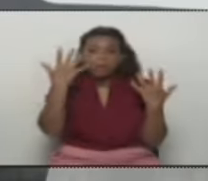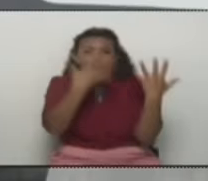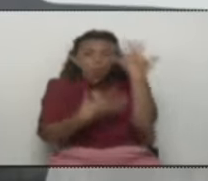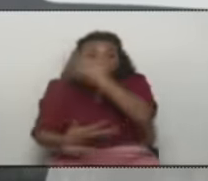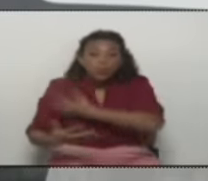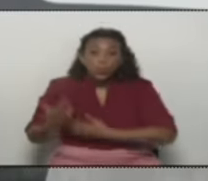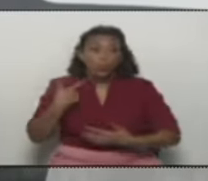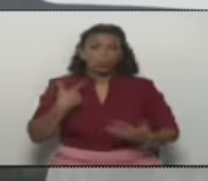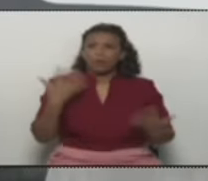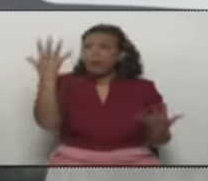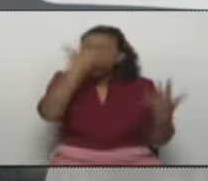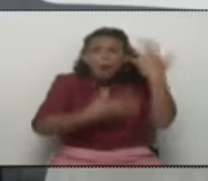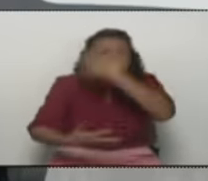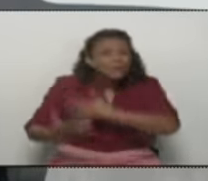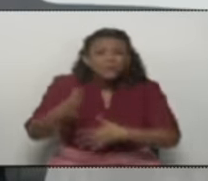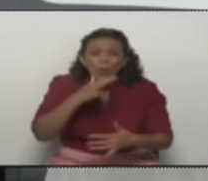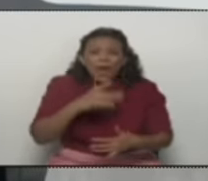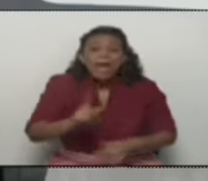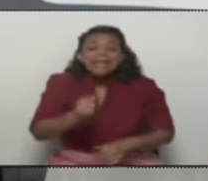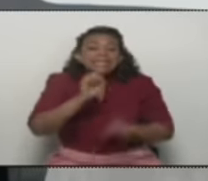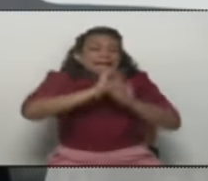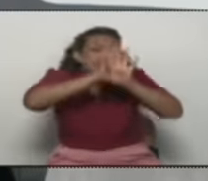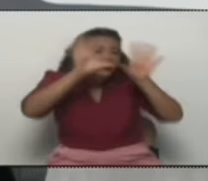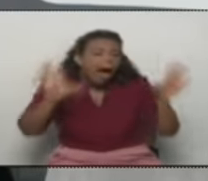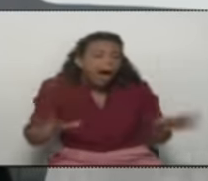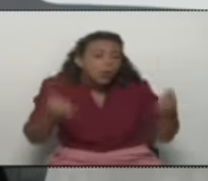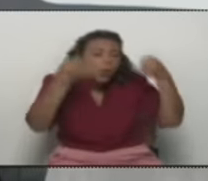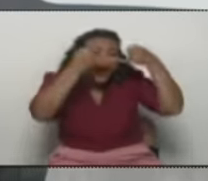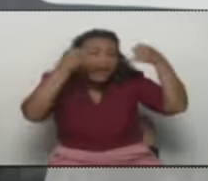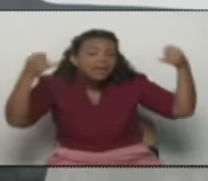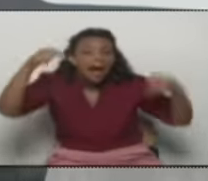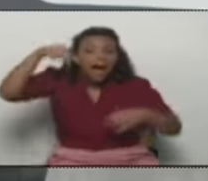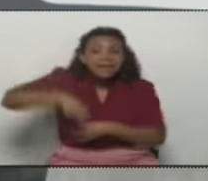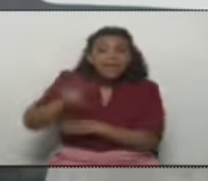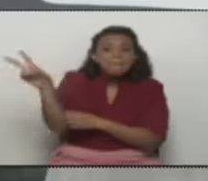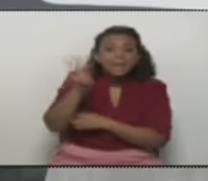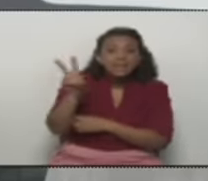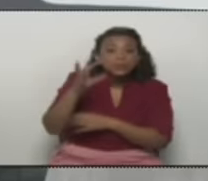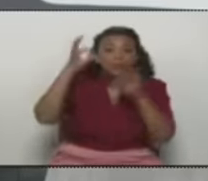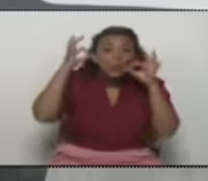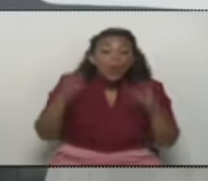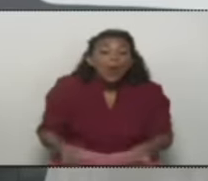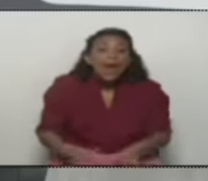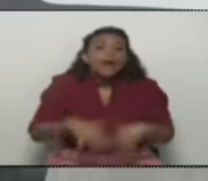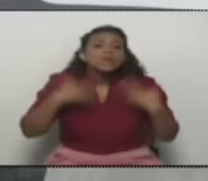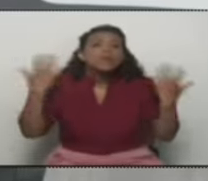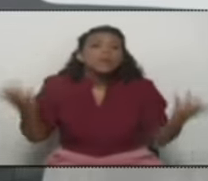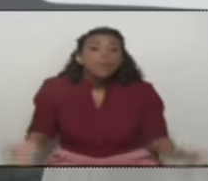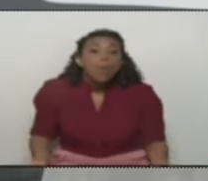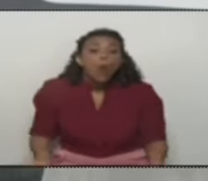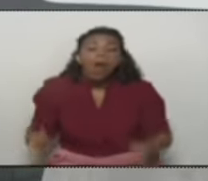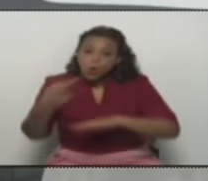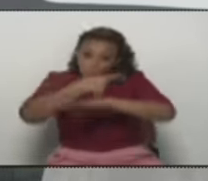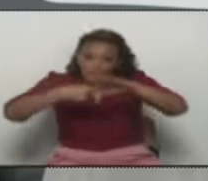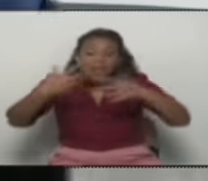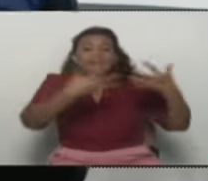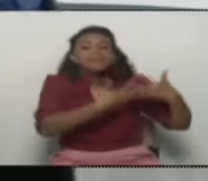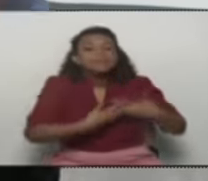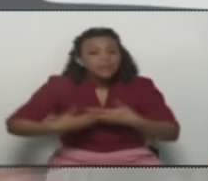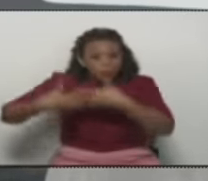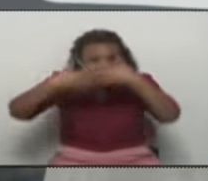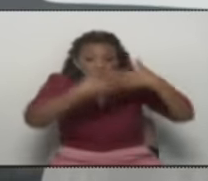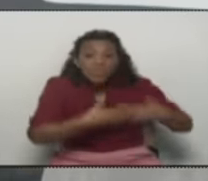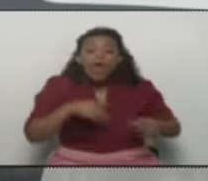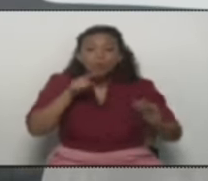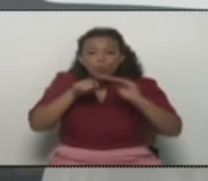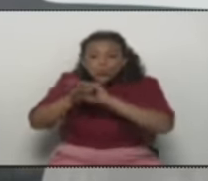todos estamos confundidos. Pero si tenemos claro cuál es la línea de quién beneficia, presidente, y quién pagó esto, fue el gobierno de Estados Unidos que lo hizo, que